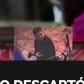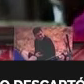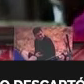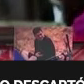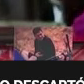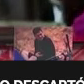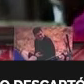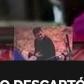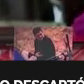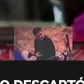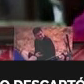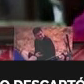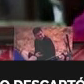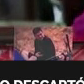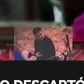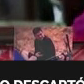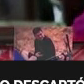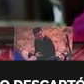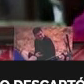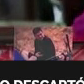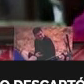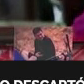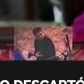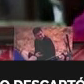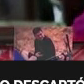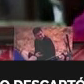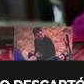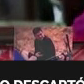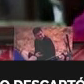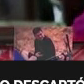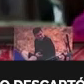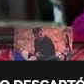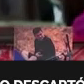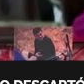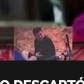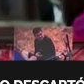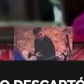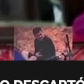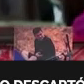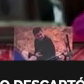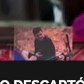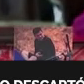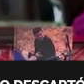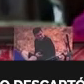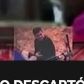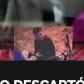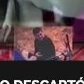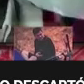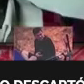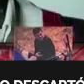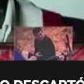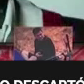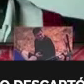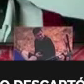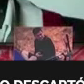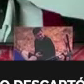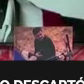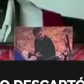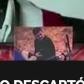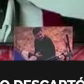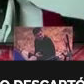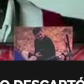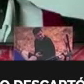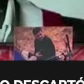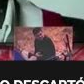Nos están meciendo, nos siguen meciendo, hasta que la Macetti a principio de semana dijo, solamente se ha comprado 1 millón de dosis de vacunas Sinopharm, no